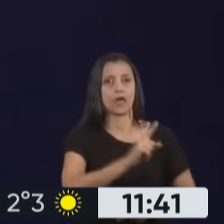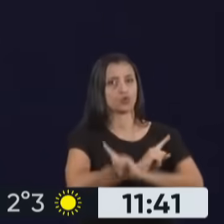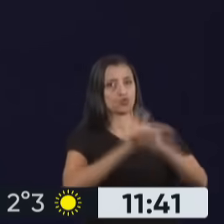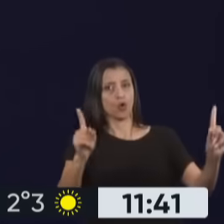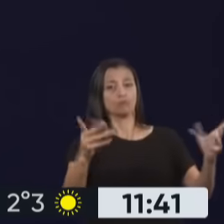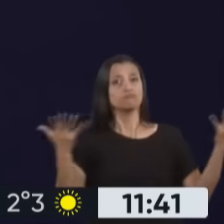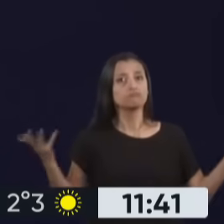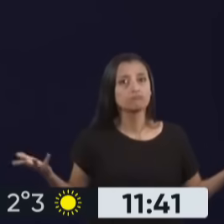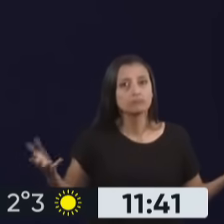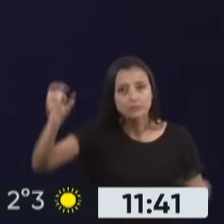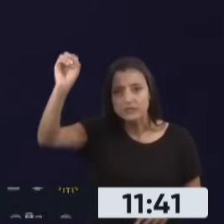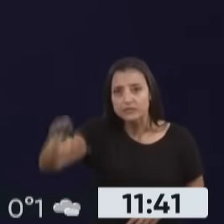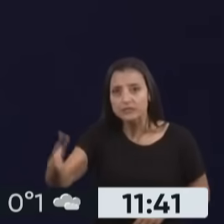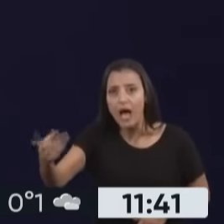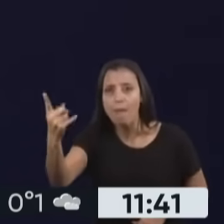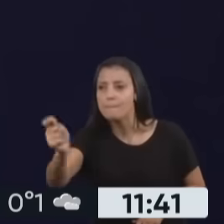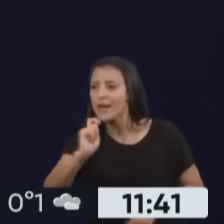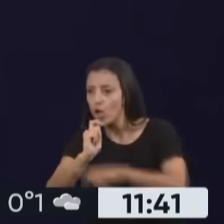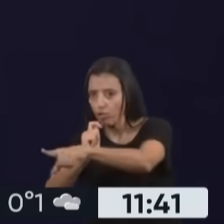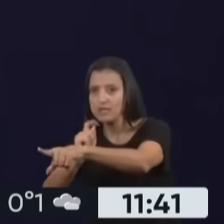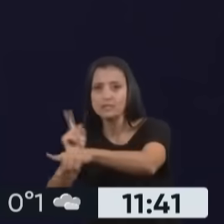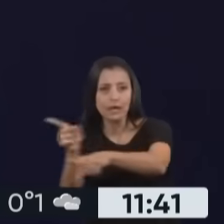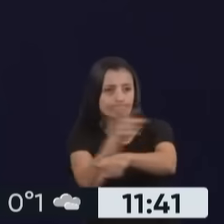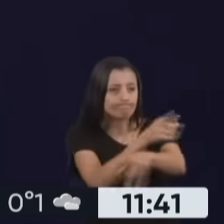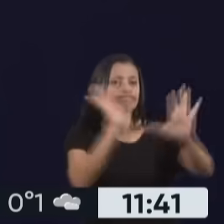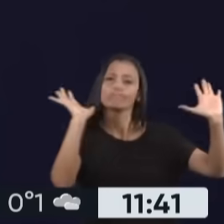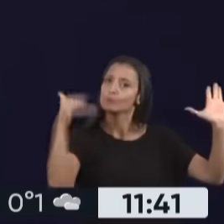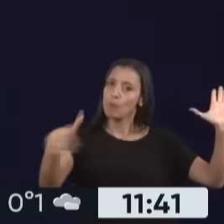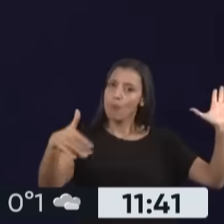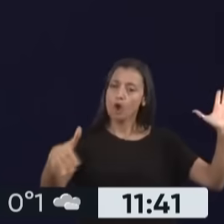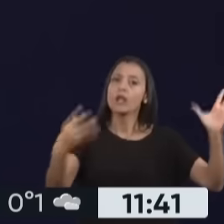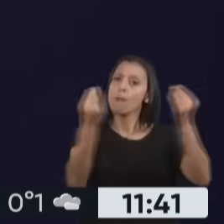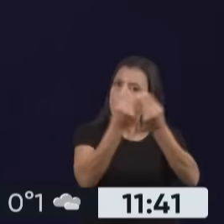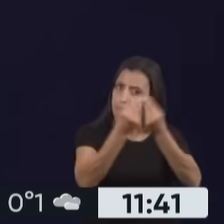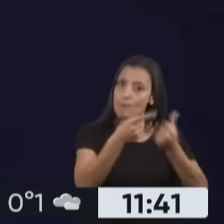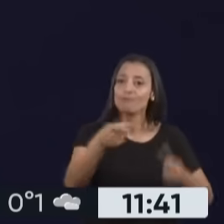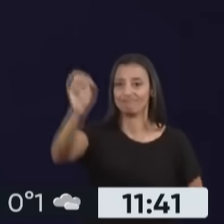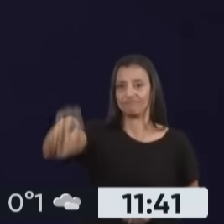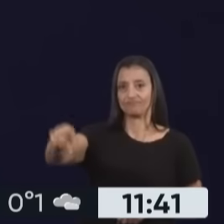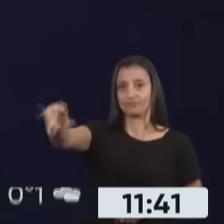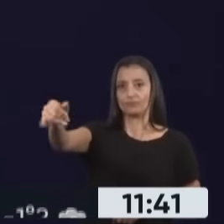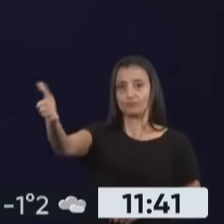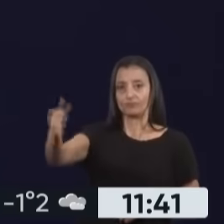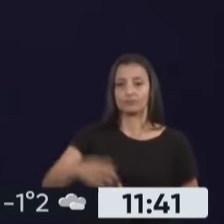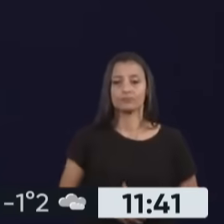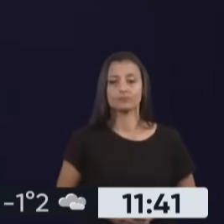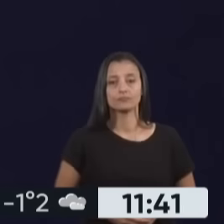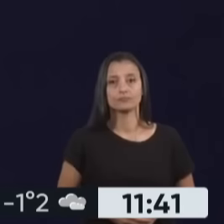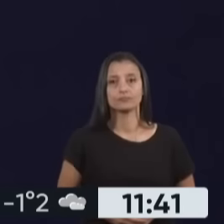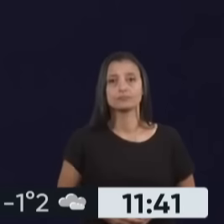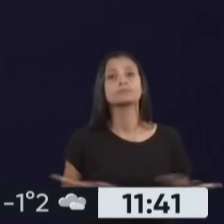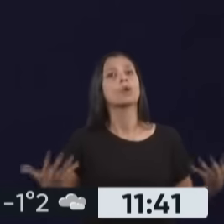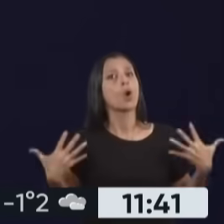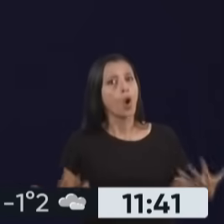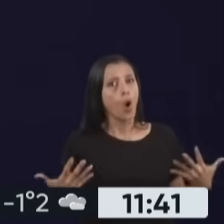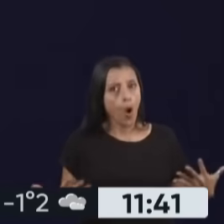No sé si está acá, creo que no, uno de los periodistas afectados, pero bueno, hay mucha gente. Ahí está. Y por supuesto